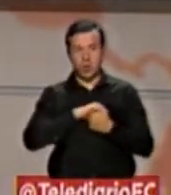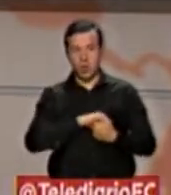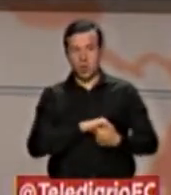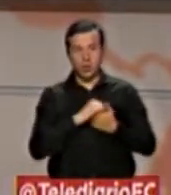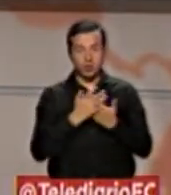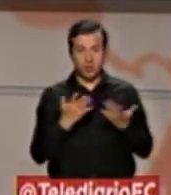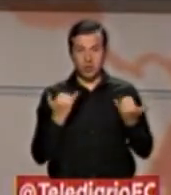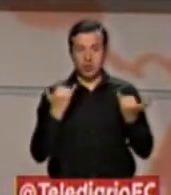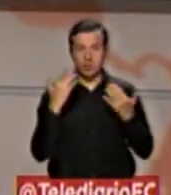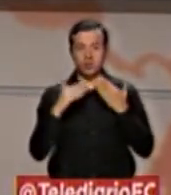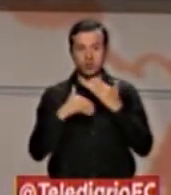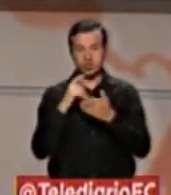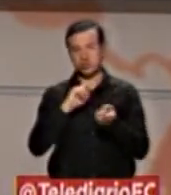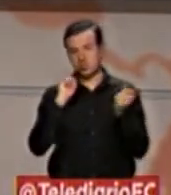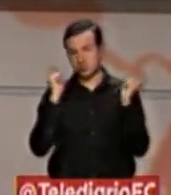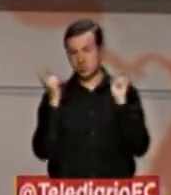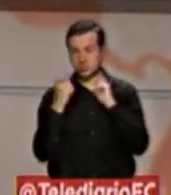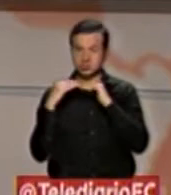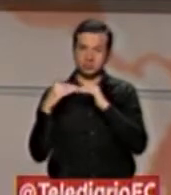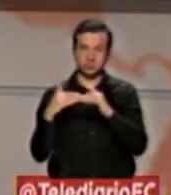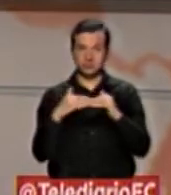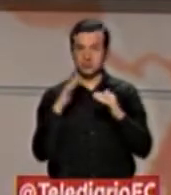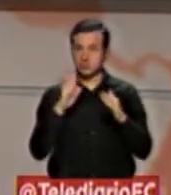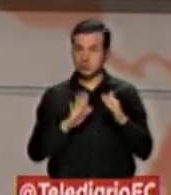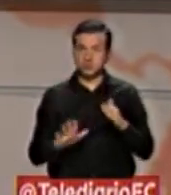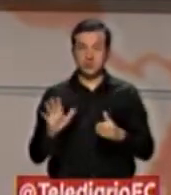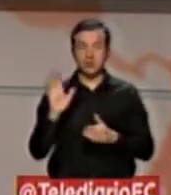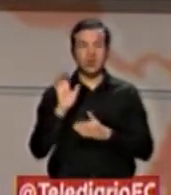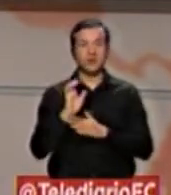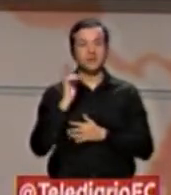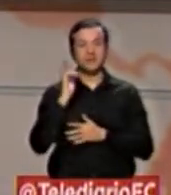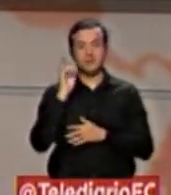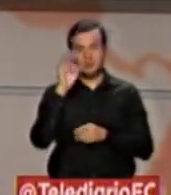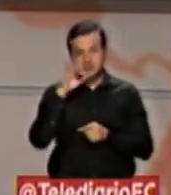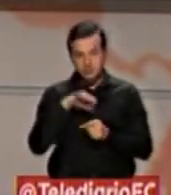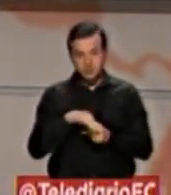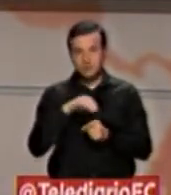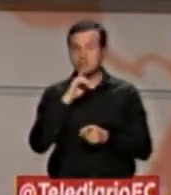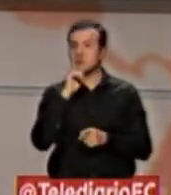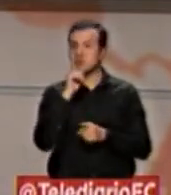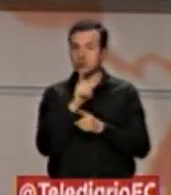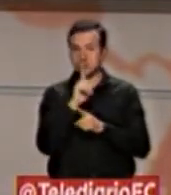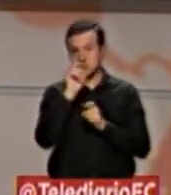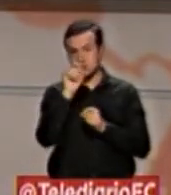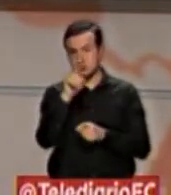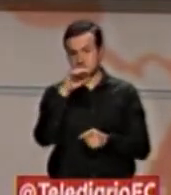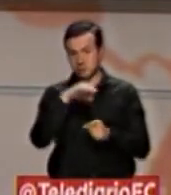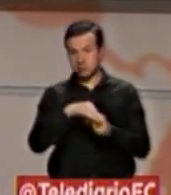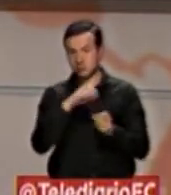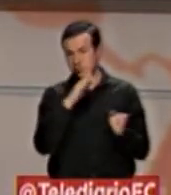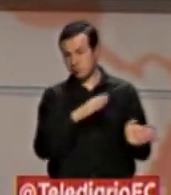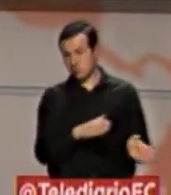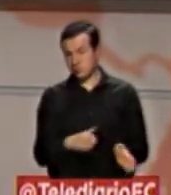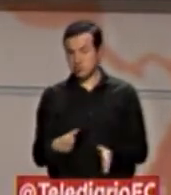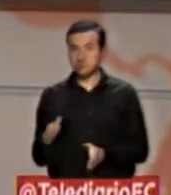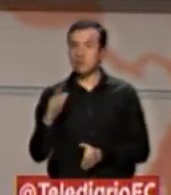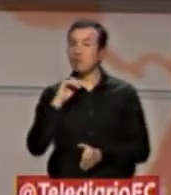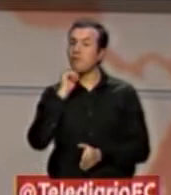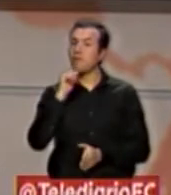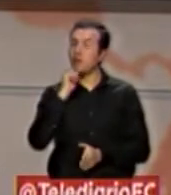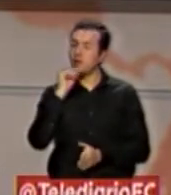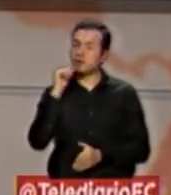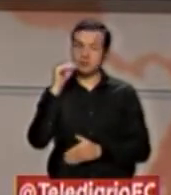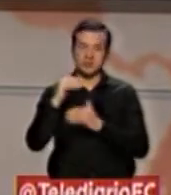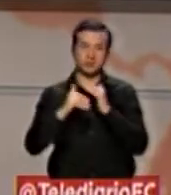Hoy vimos un proceso de transición democrática en lo que los ecuatorianos hemos dado nuestro voto en una consulta popular para ir hacia ello, pero faltan